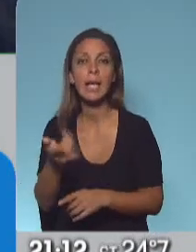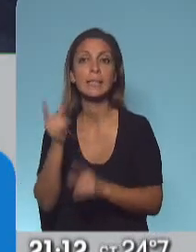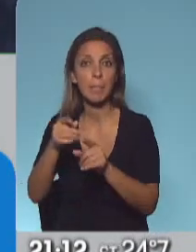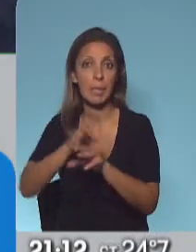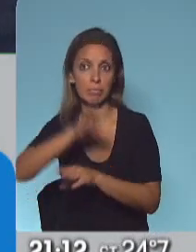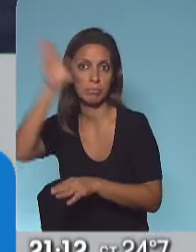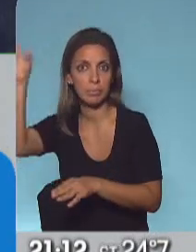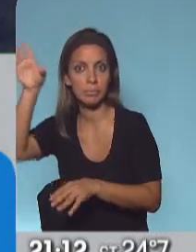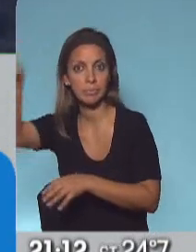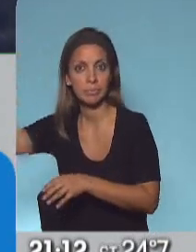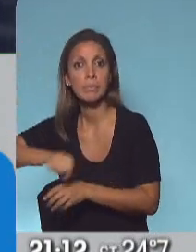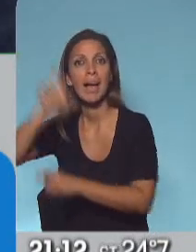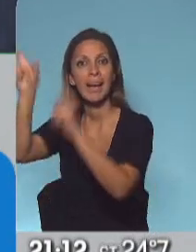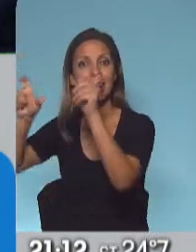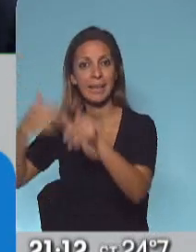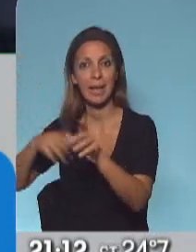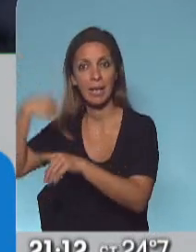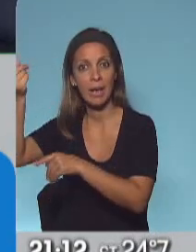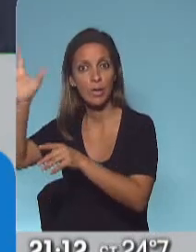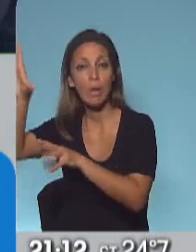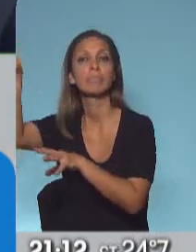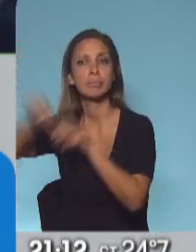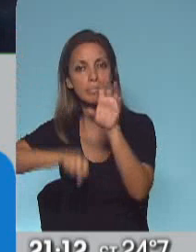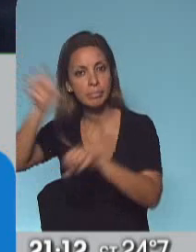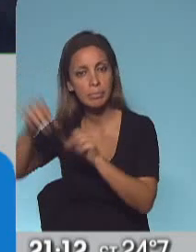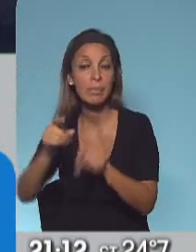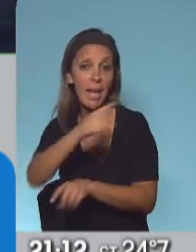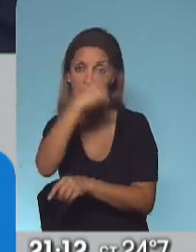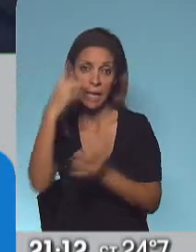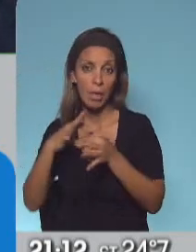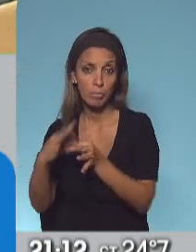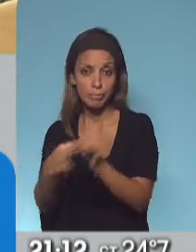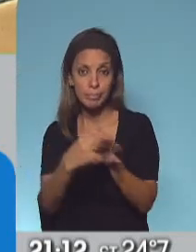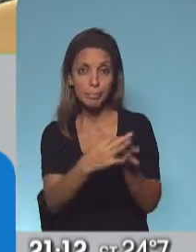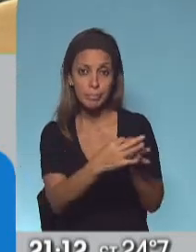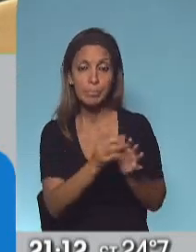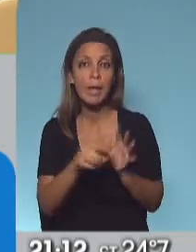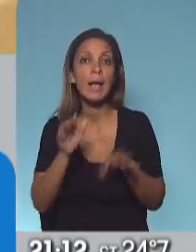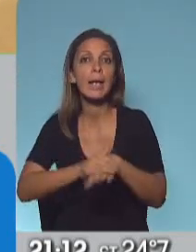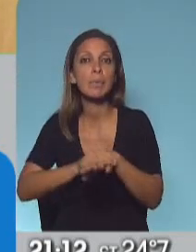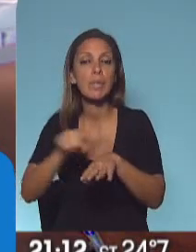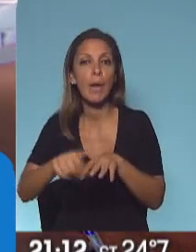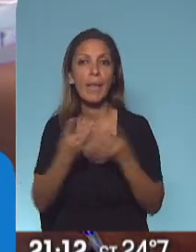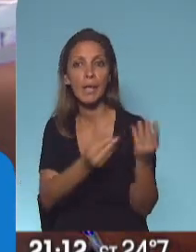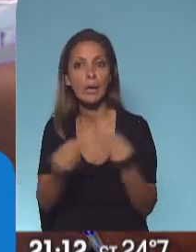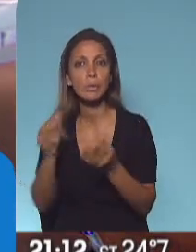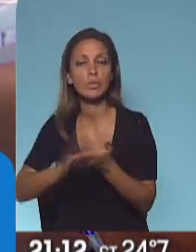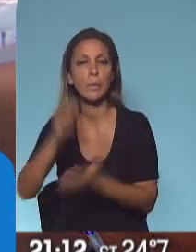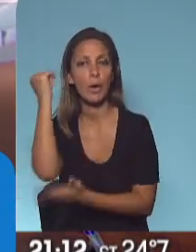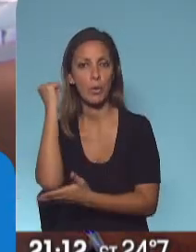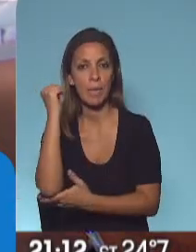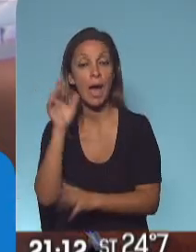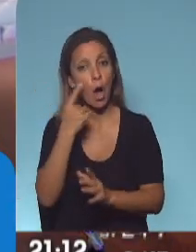los repatriados y, digamos, es el Estado el que está asumiendo el control de una economía en este momento, ¿no? Sí, eso en la economía nacional. Si vamos a la